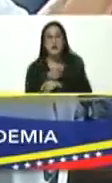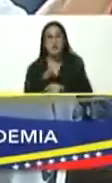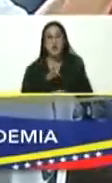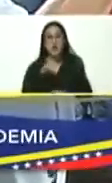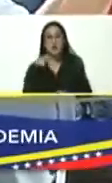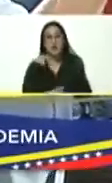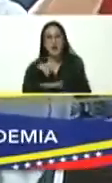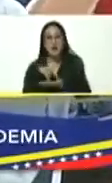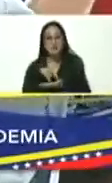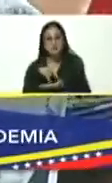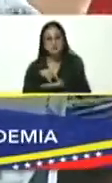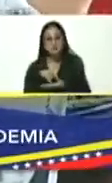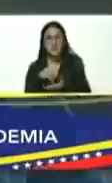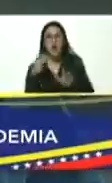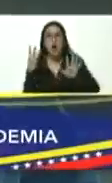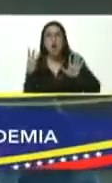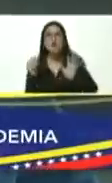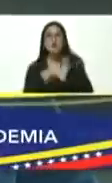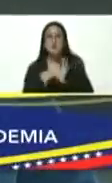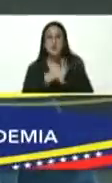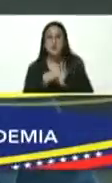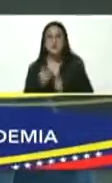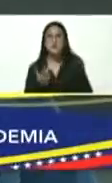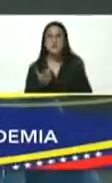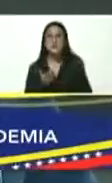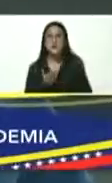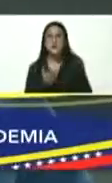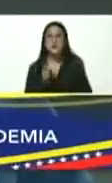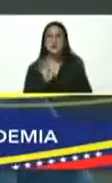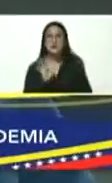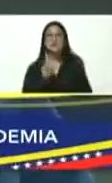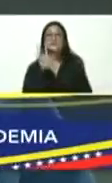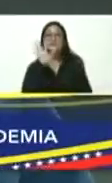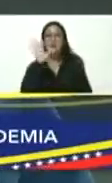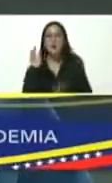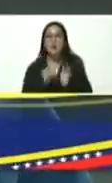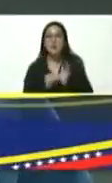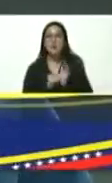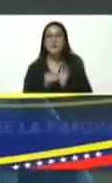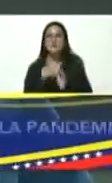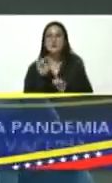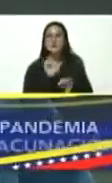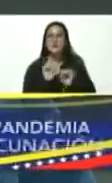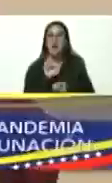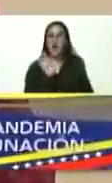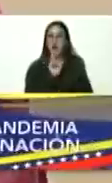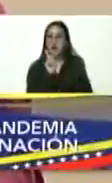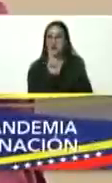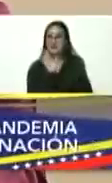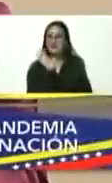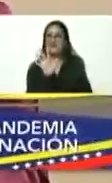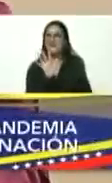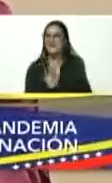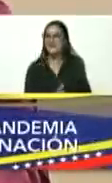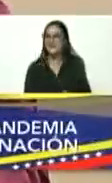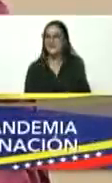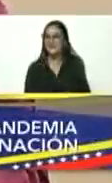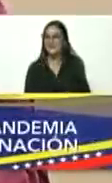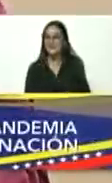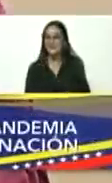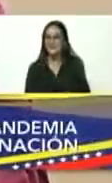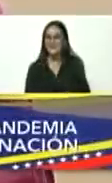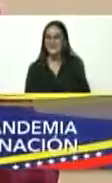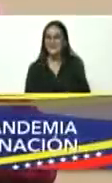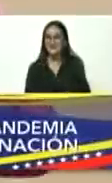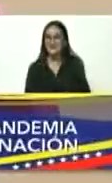la cava cinco veces se defiende dice 8 15 a